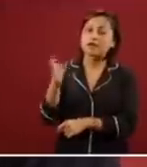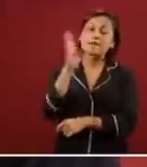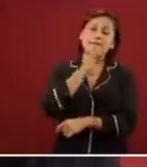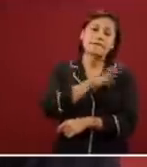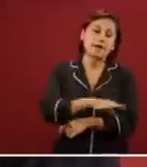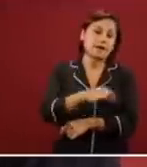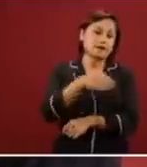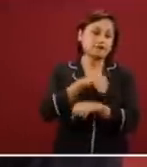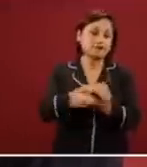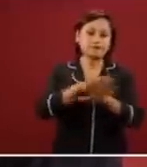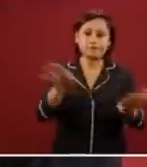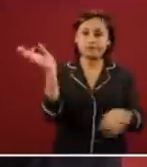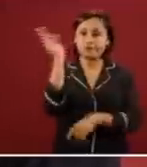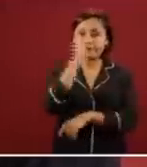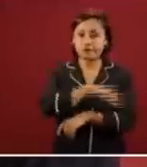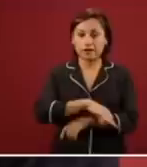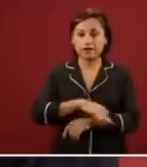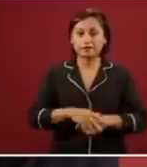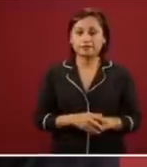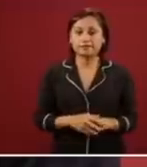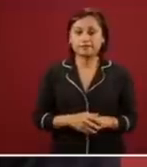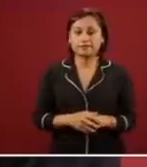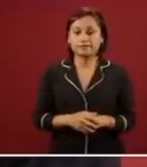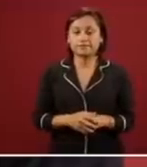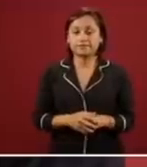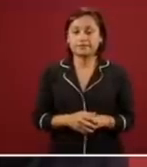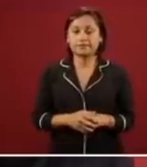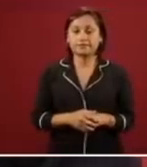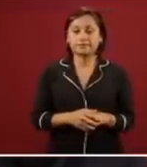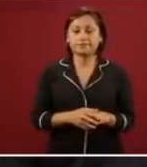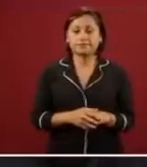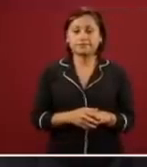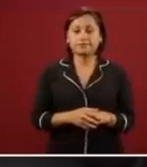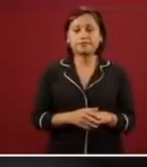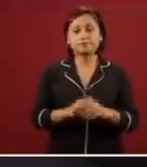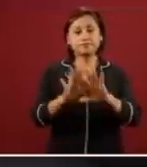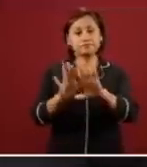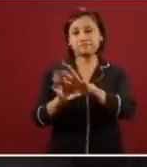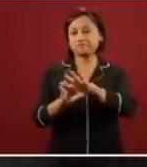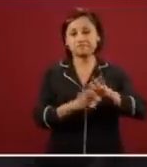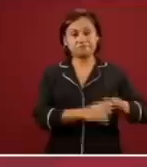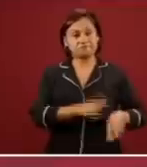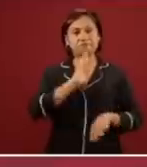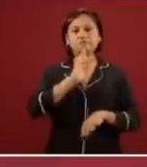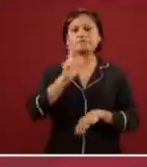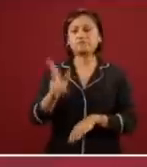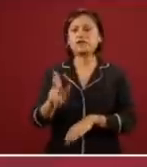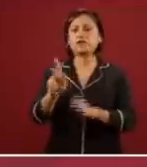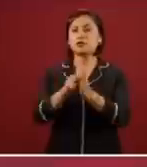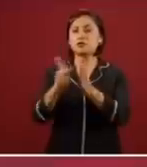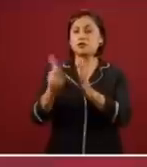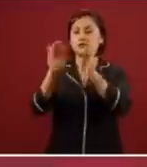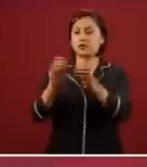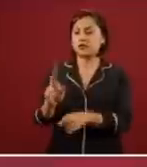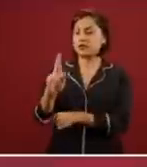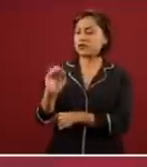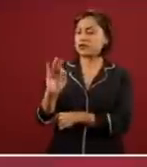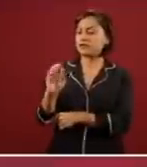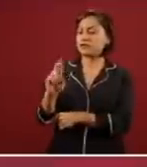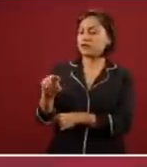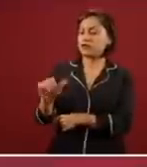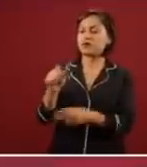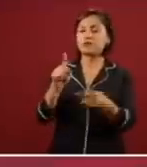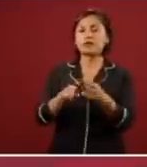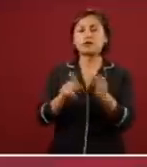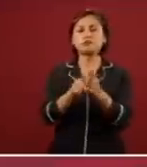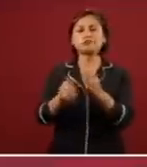información, vuela. Es mejor leer el Reforma o el